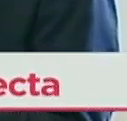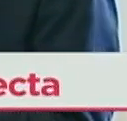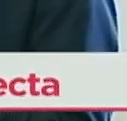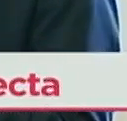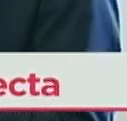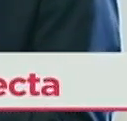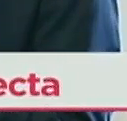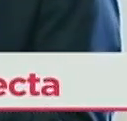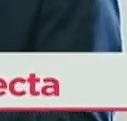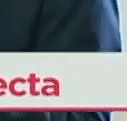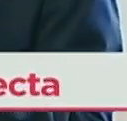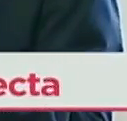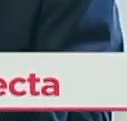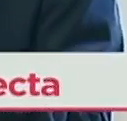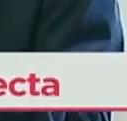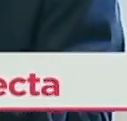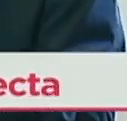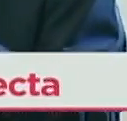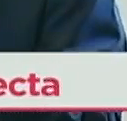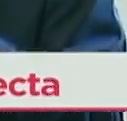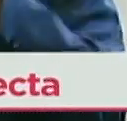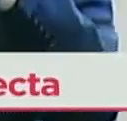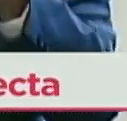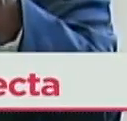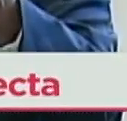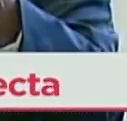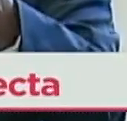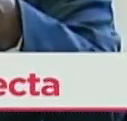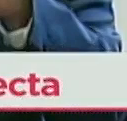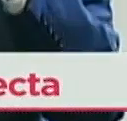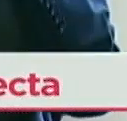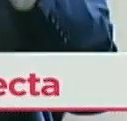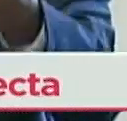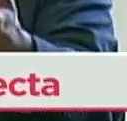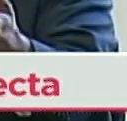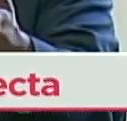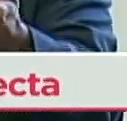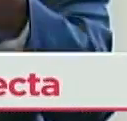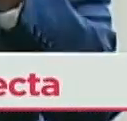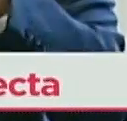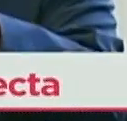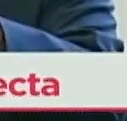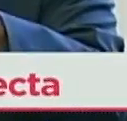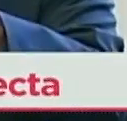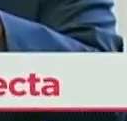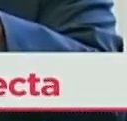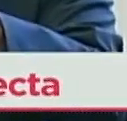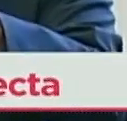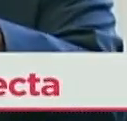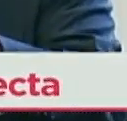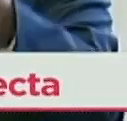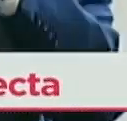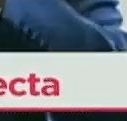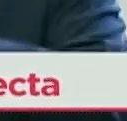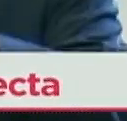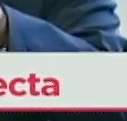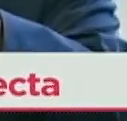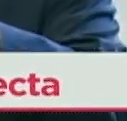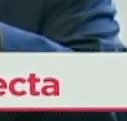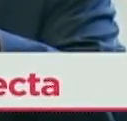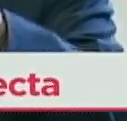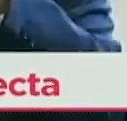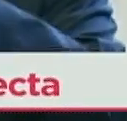organizaciones políticas no participaron en este proceso, tendrán que legitimarse nuevamente. La Asamblea Nacional Constituyente